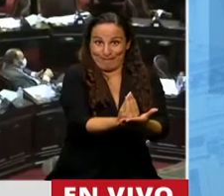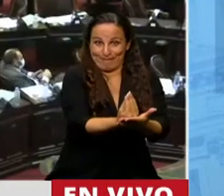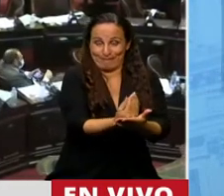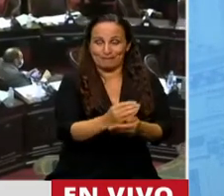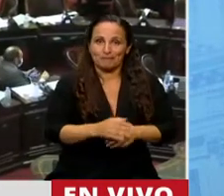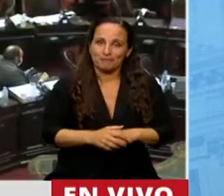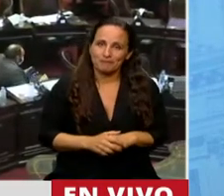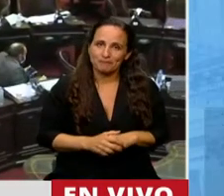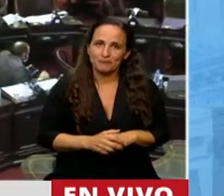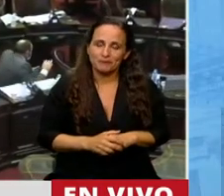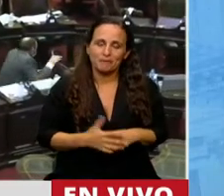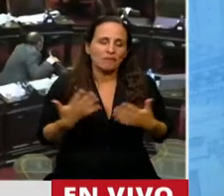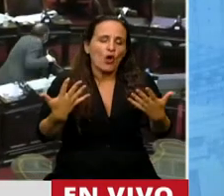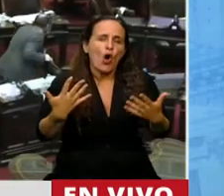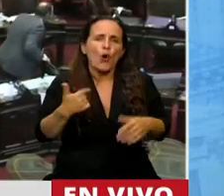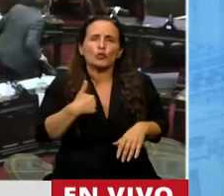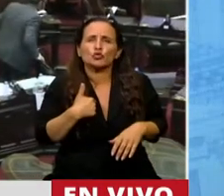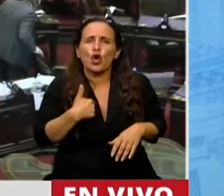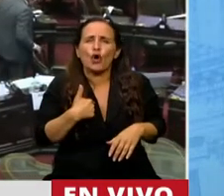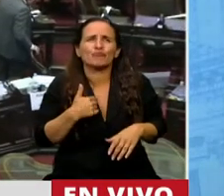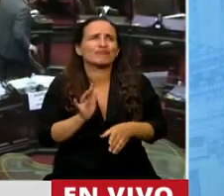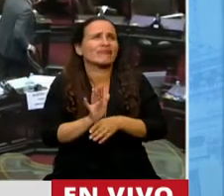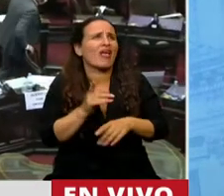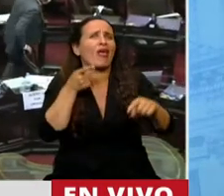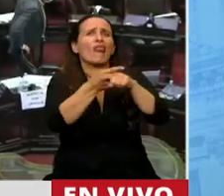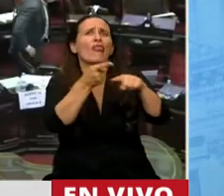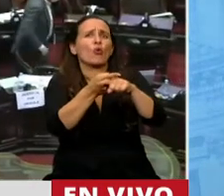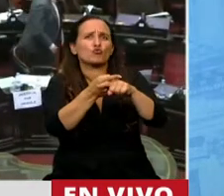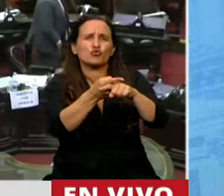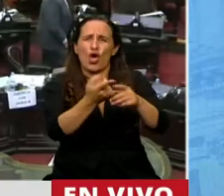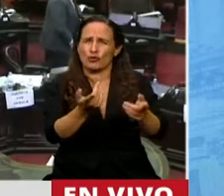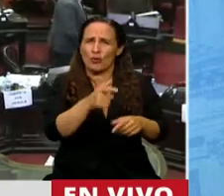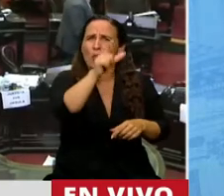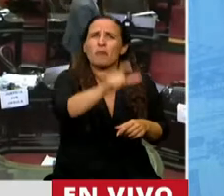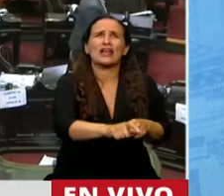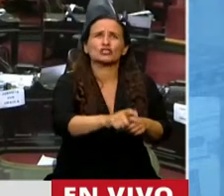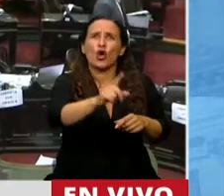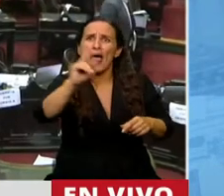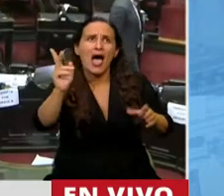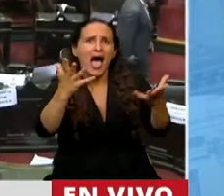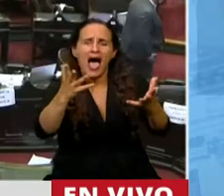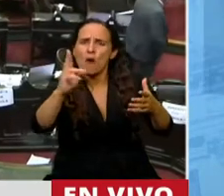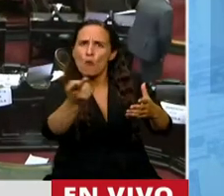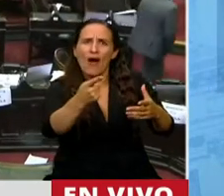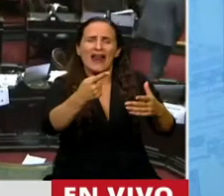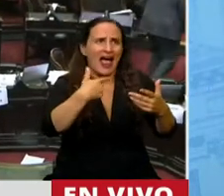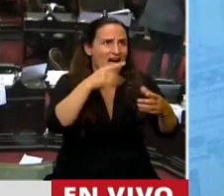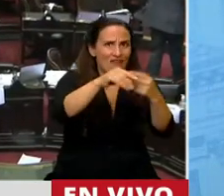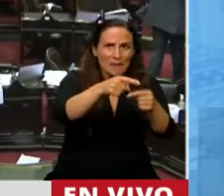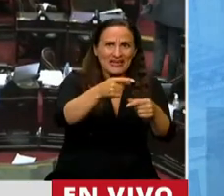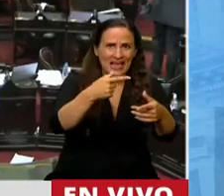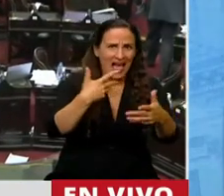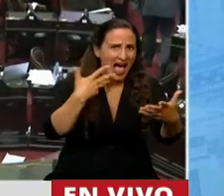y por supuesto que yo nunca entraría en discusión con un familiar de una víctima, porque en ese carácter de